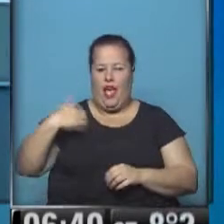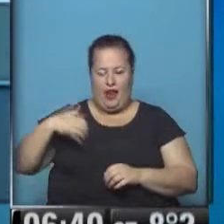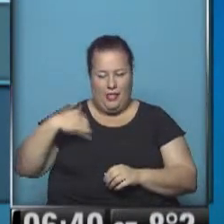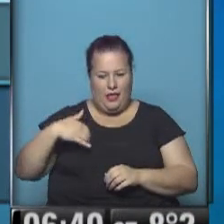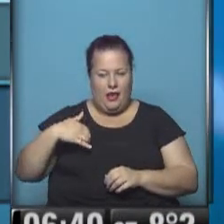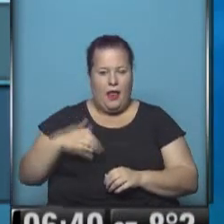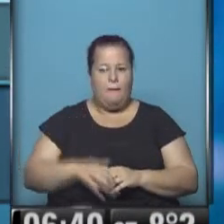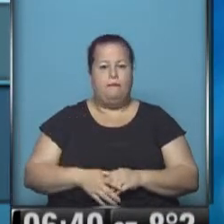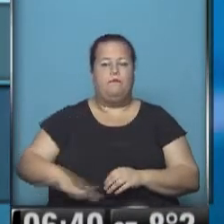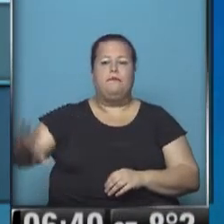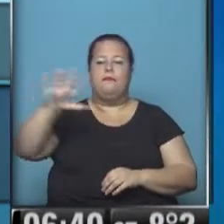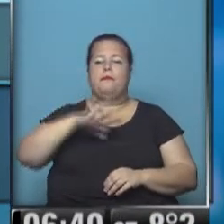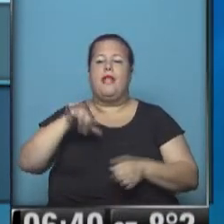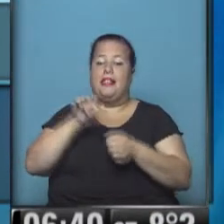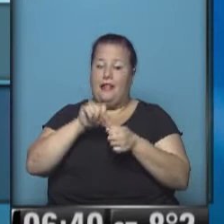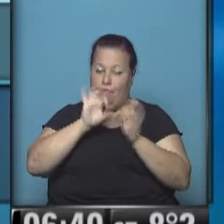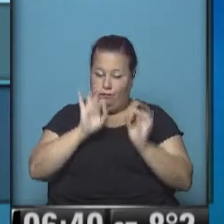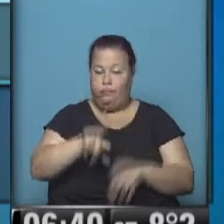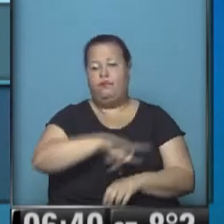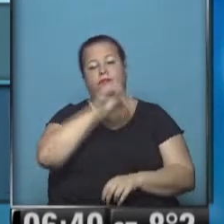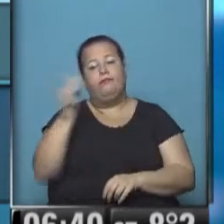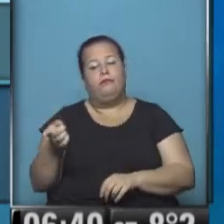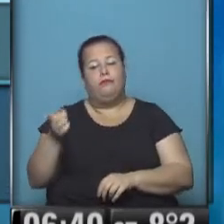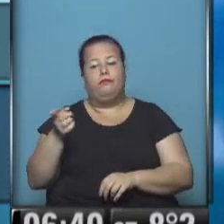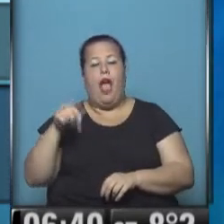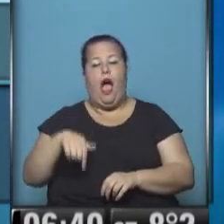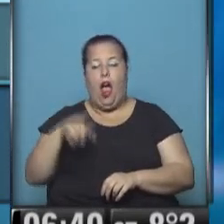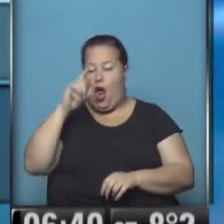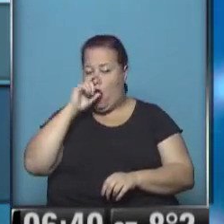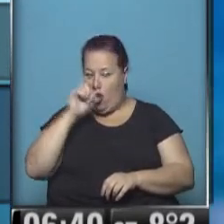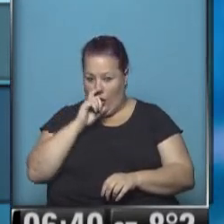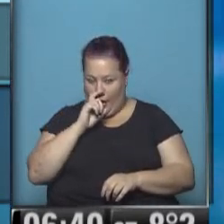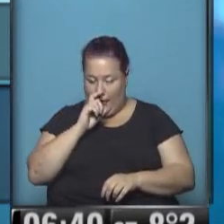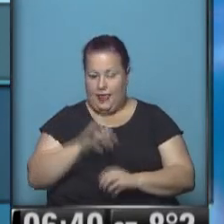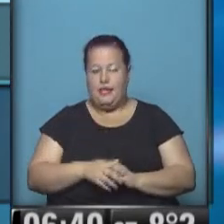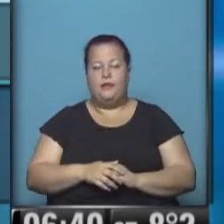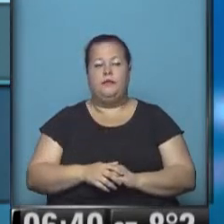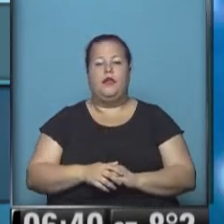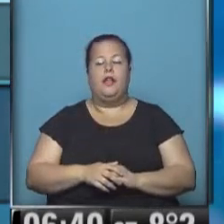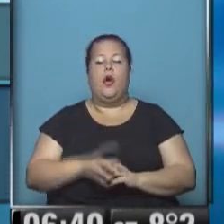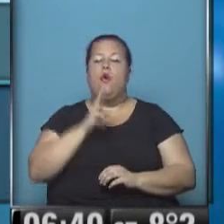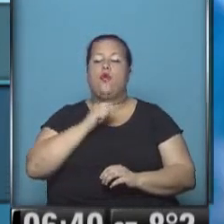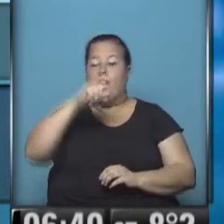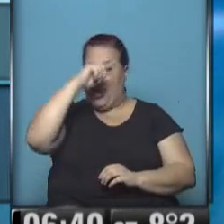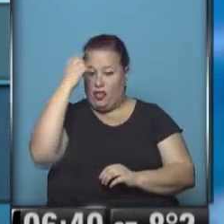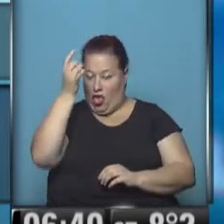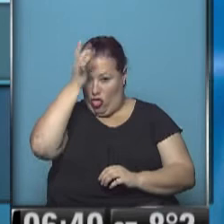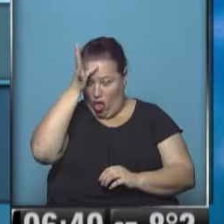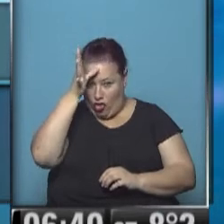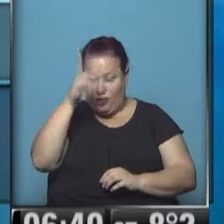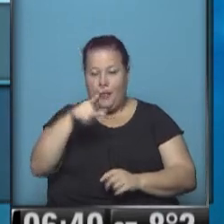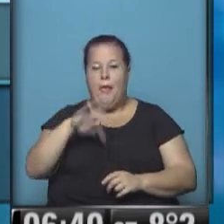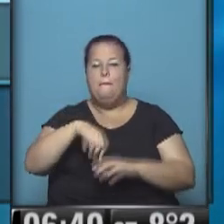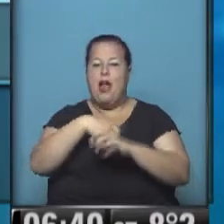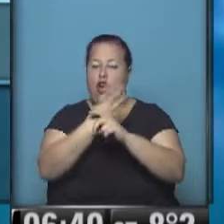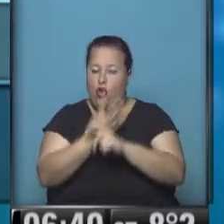la zona del estero nos vamos a ir ahora a corrientes la ruta nacional 2 de ruta del mercosur